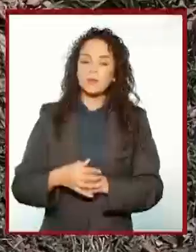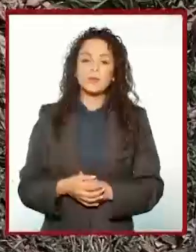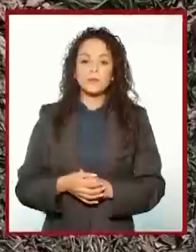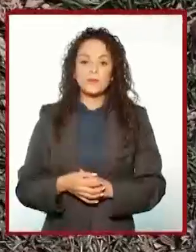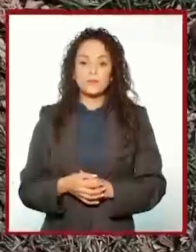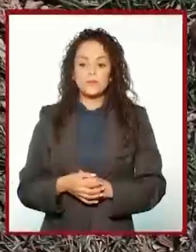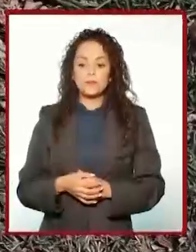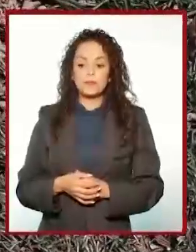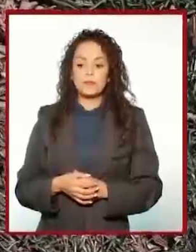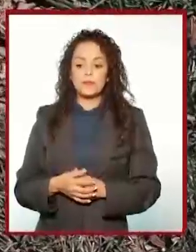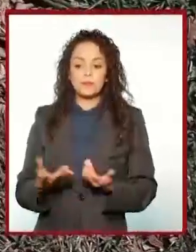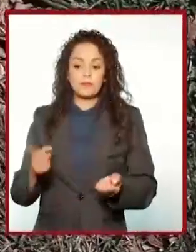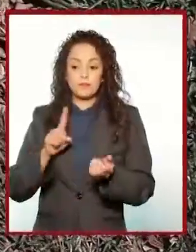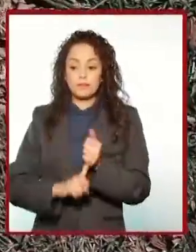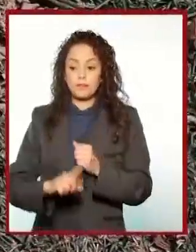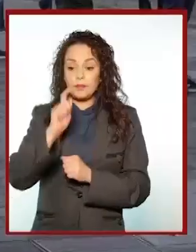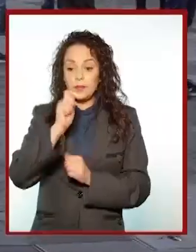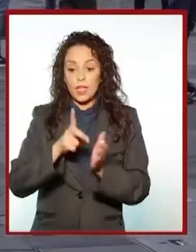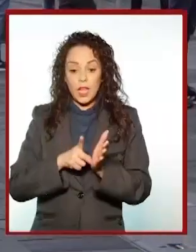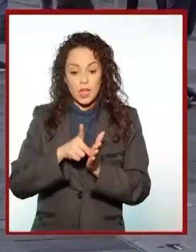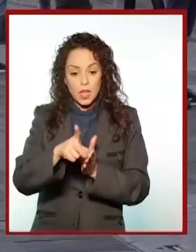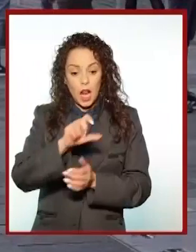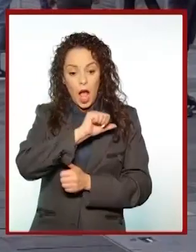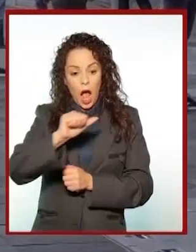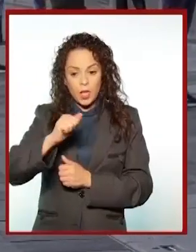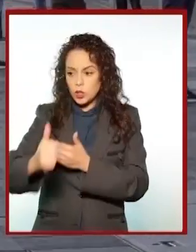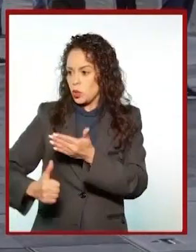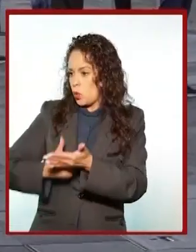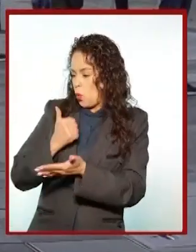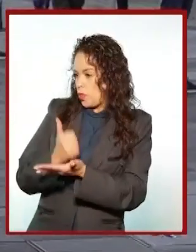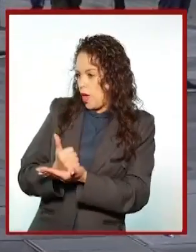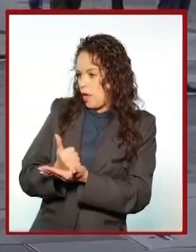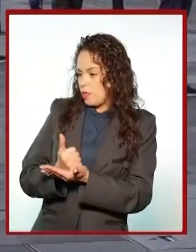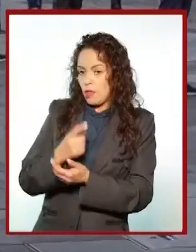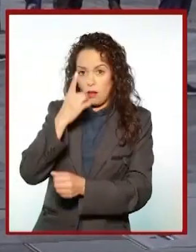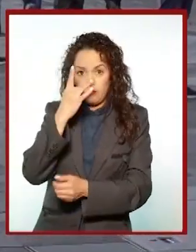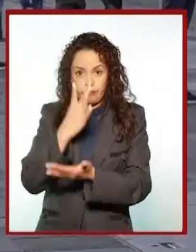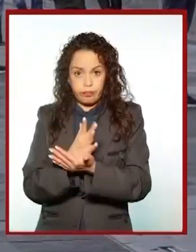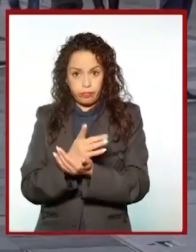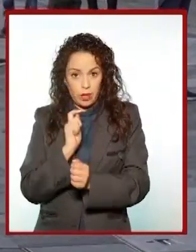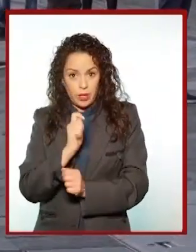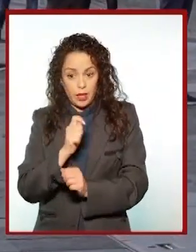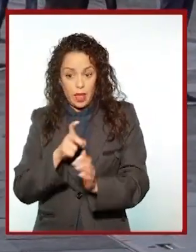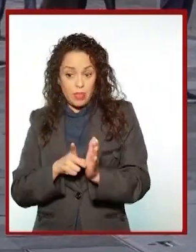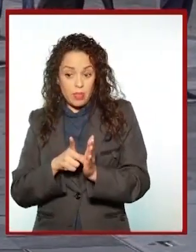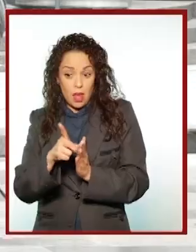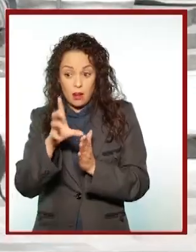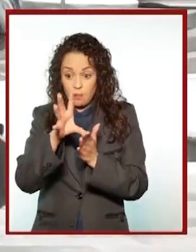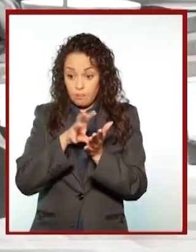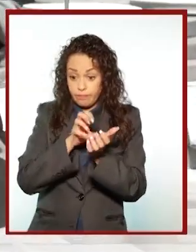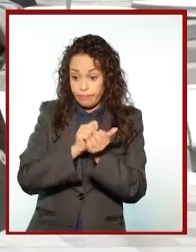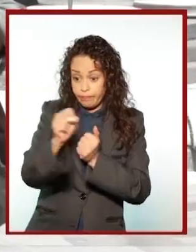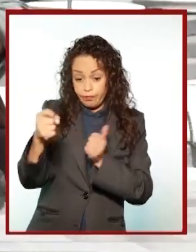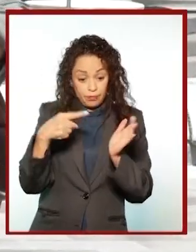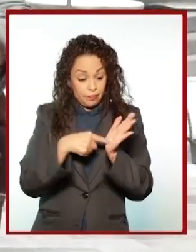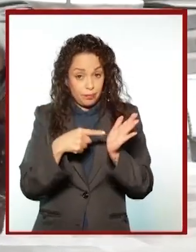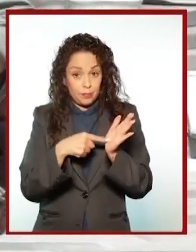¿no? Entonces, en el sentido como del derecho a la ciudad, pues no solamente tiene que ver con el